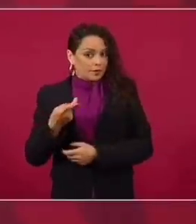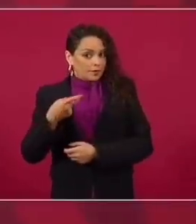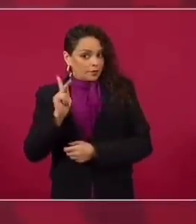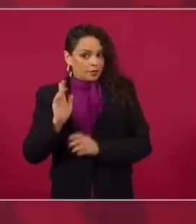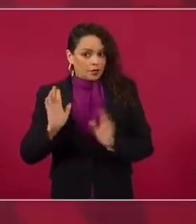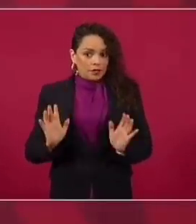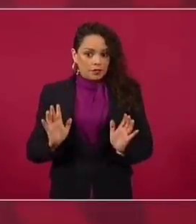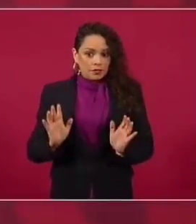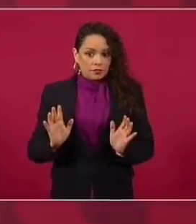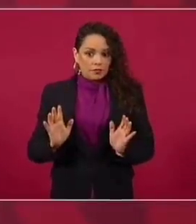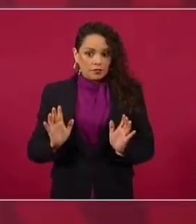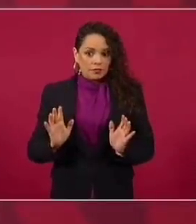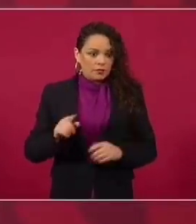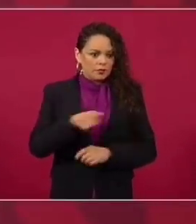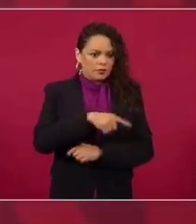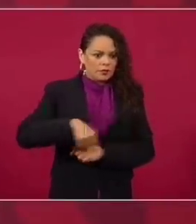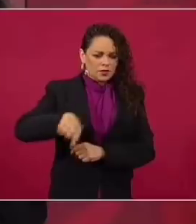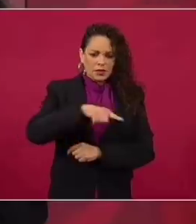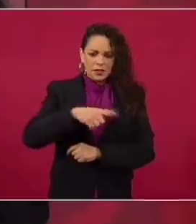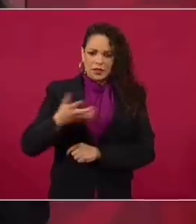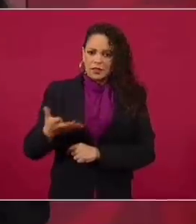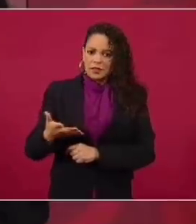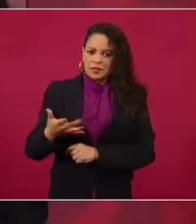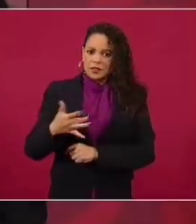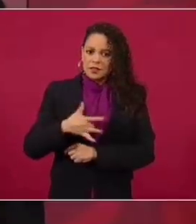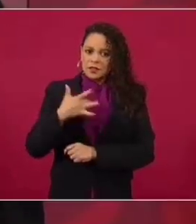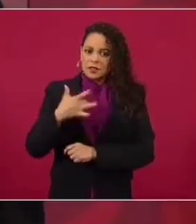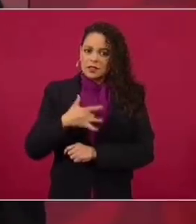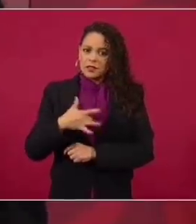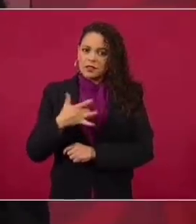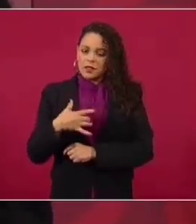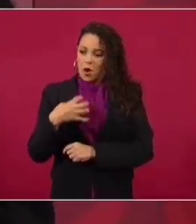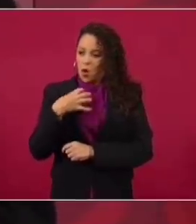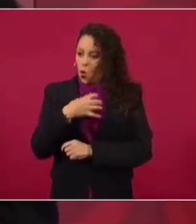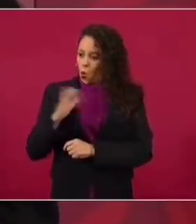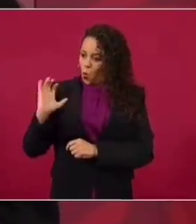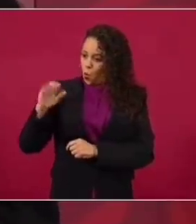se fascinaban con la relación,